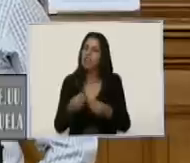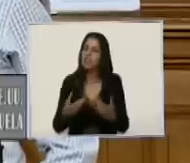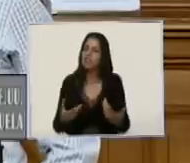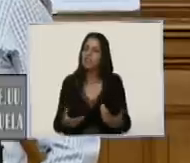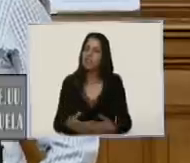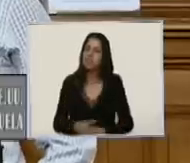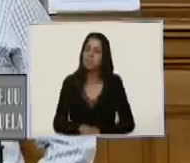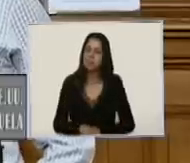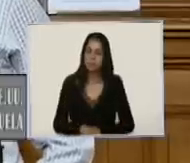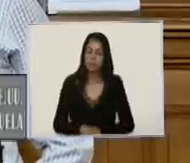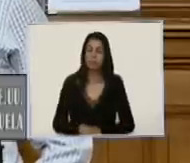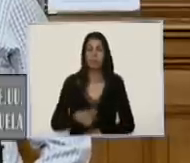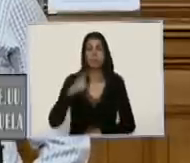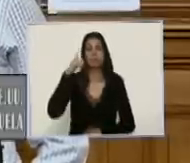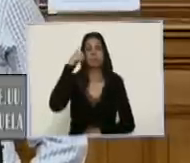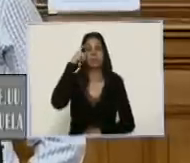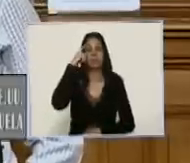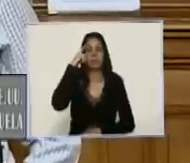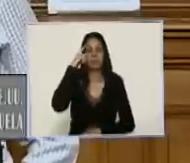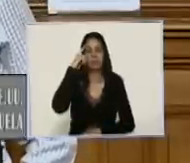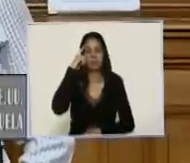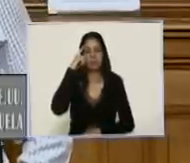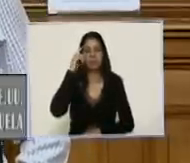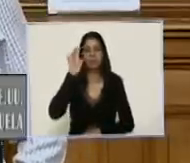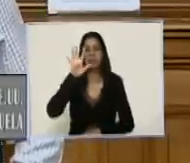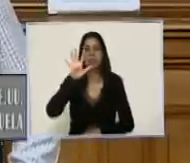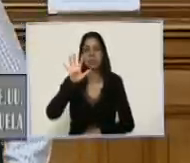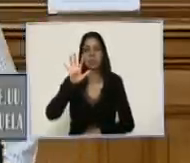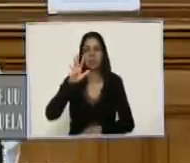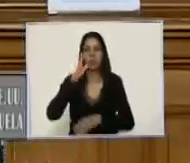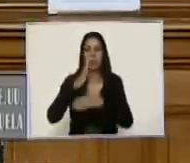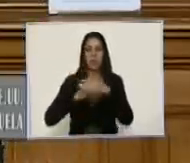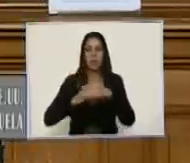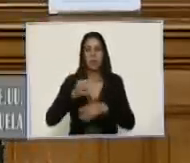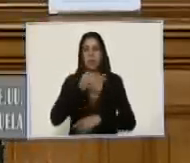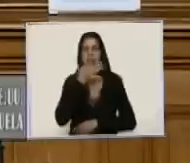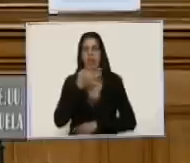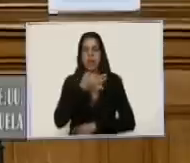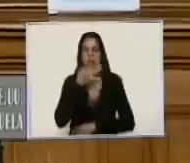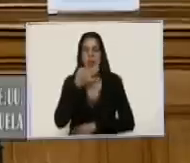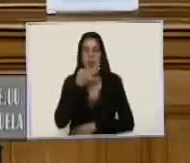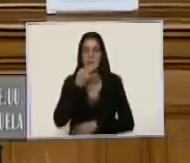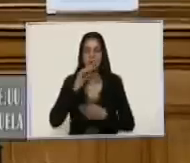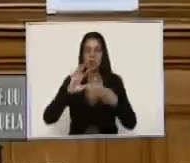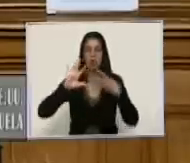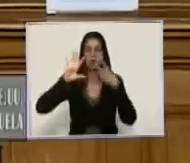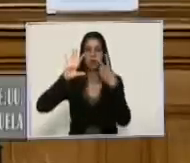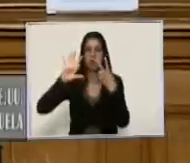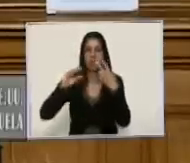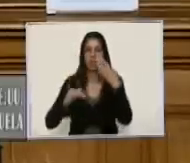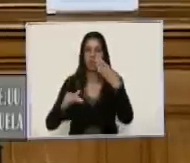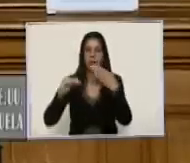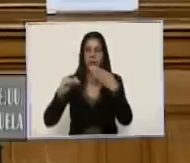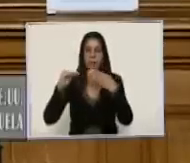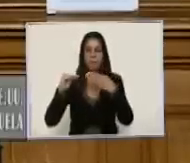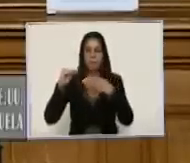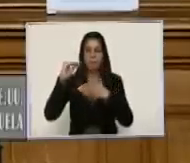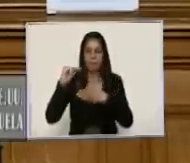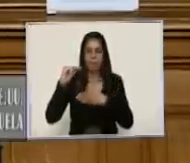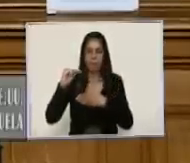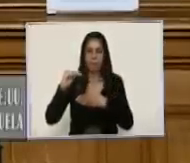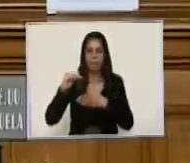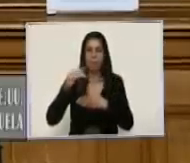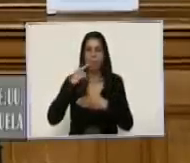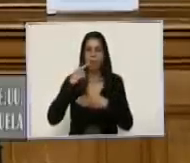Me vino a la memoria 5:30 de la tarde, piso 772, San Martín, donde